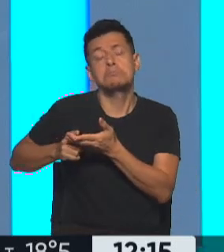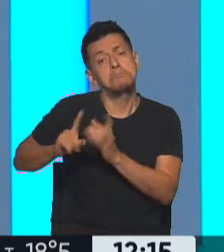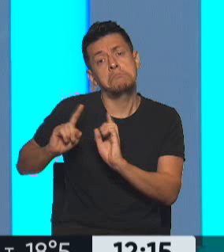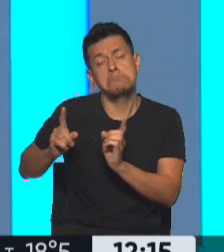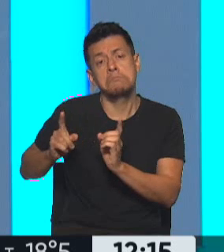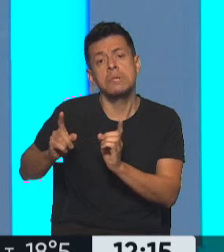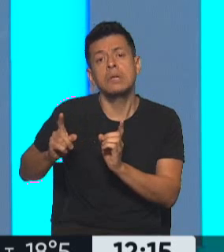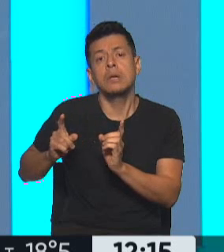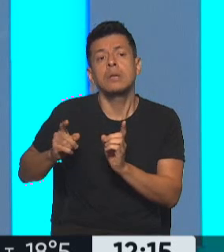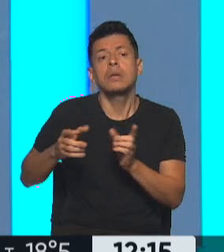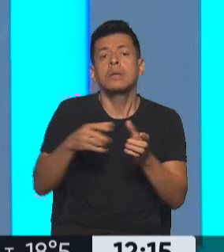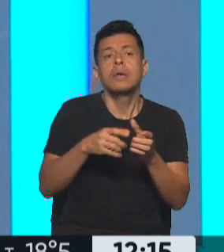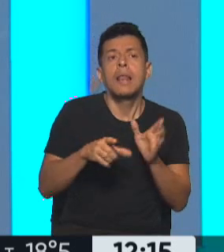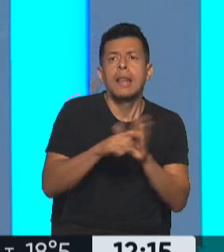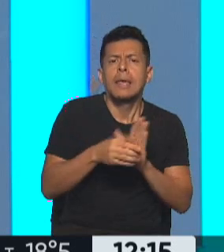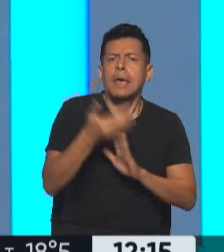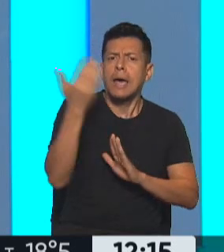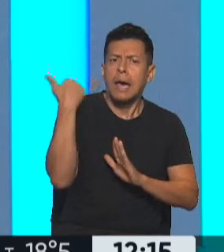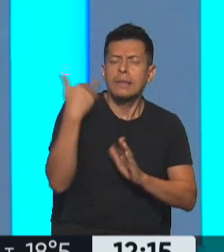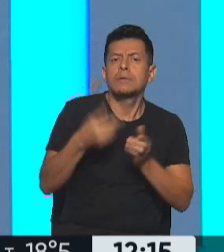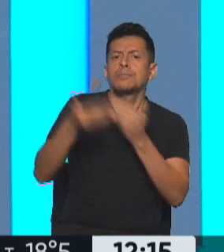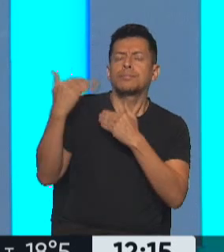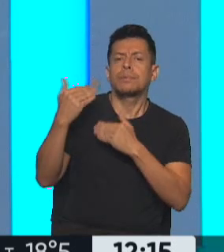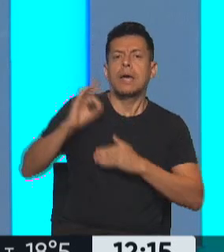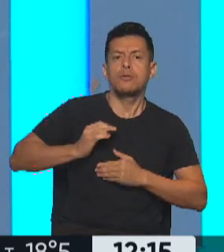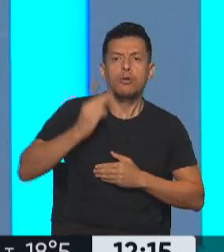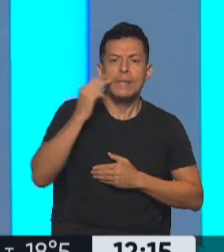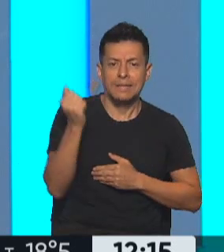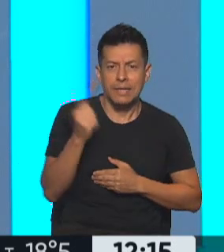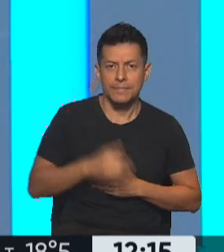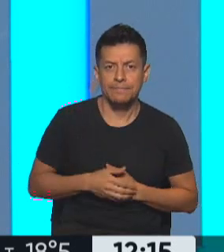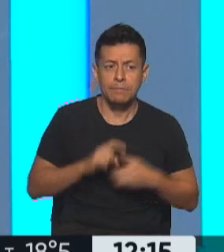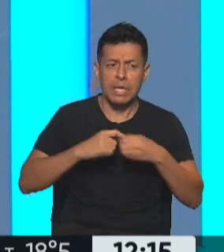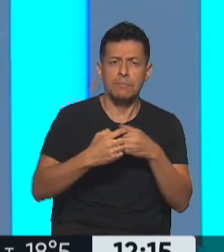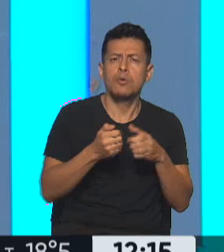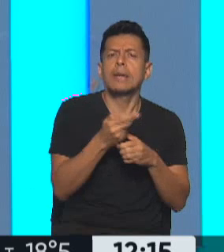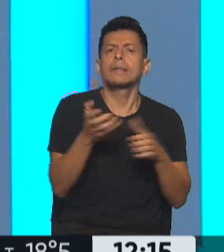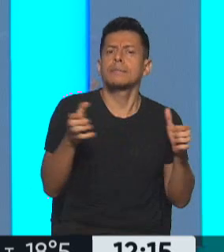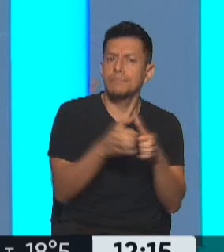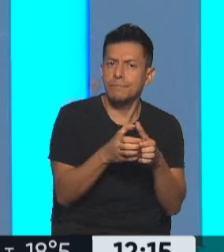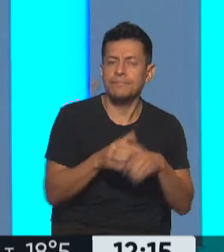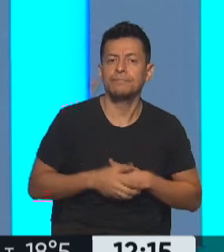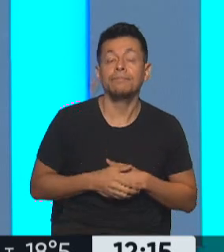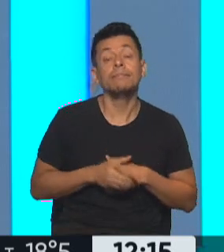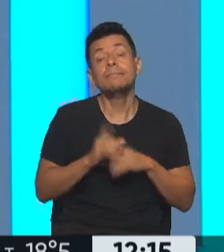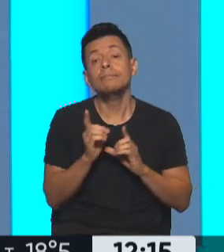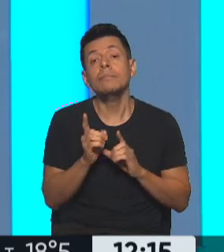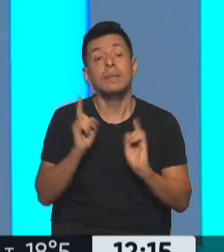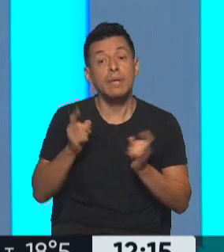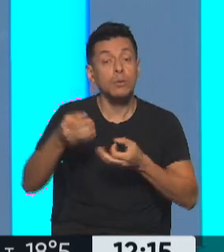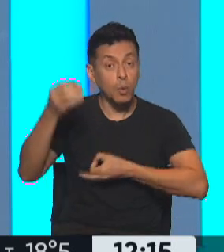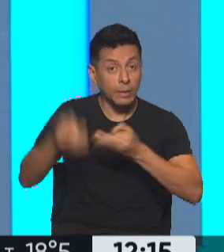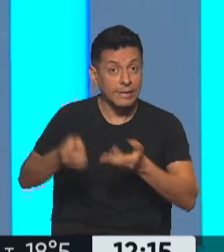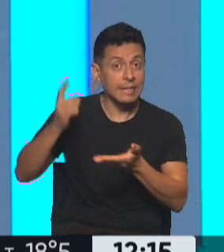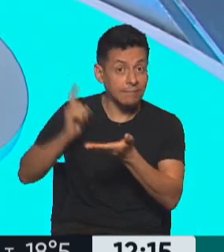de retrotraer a la reforma previa al 2006 en el Consejo de la Magistratura. Ahora, también es cierto que por otro lado hay un fallo de la Justicia